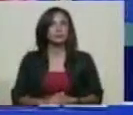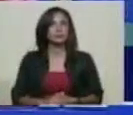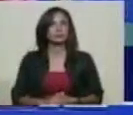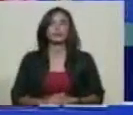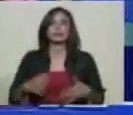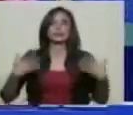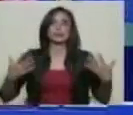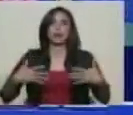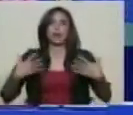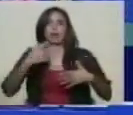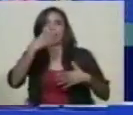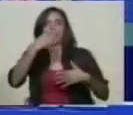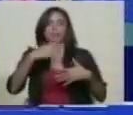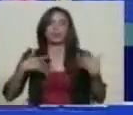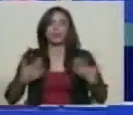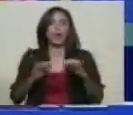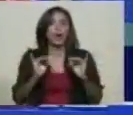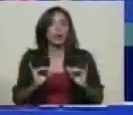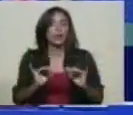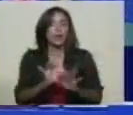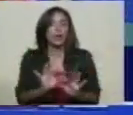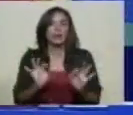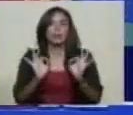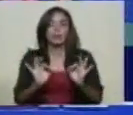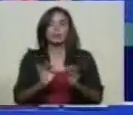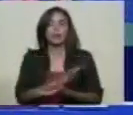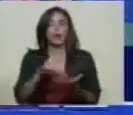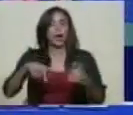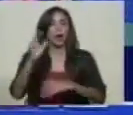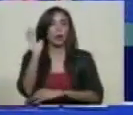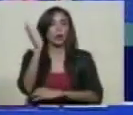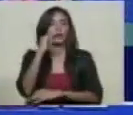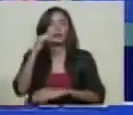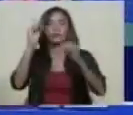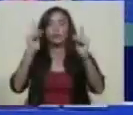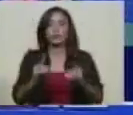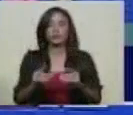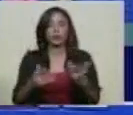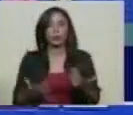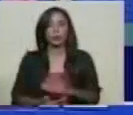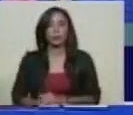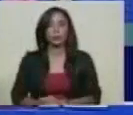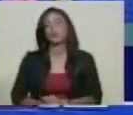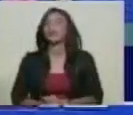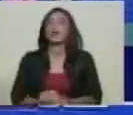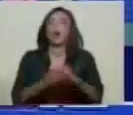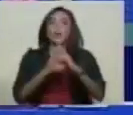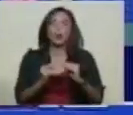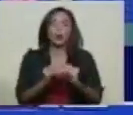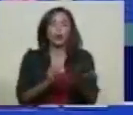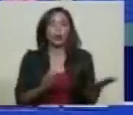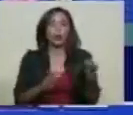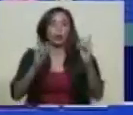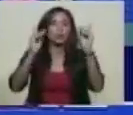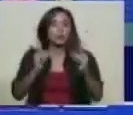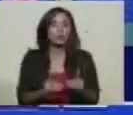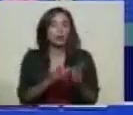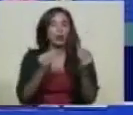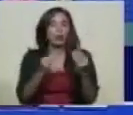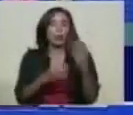Porque estamos en el momento clave, pues. Este Congreso ha decidido poner el acento principal en su